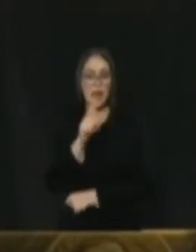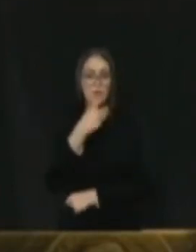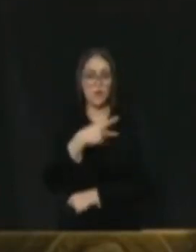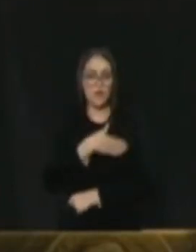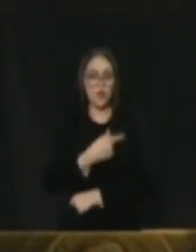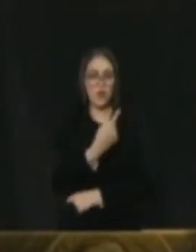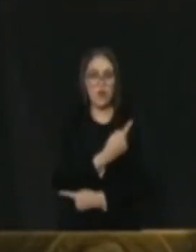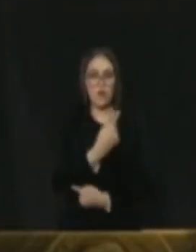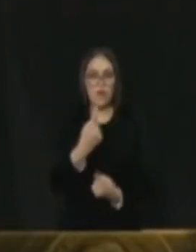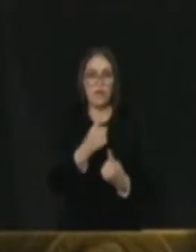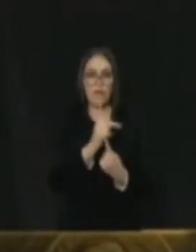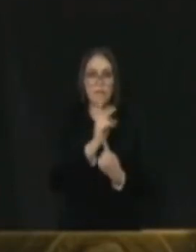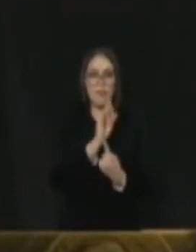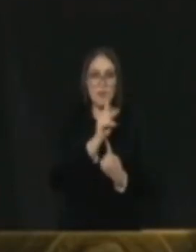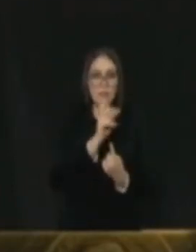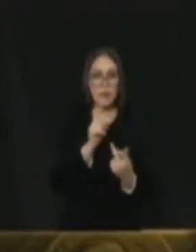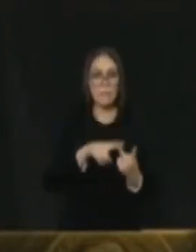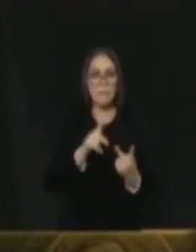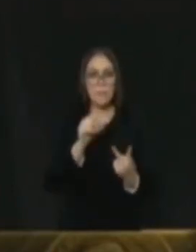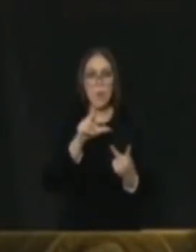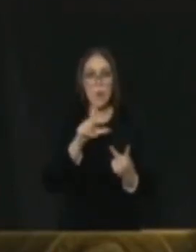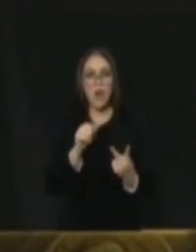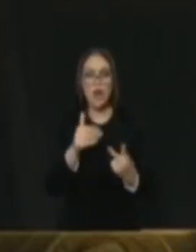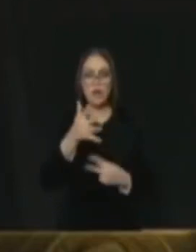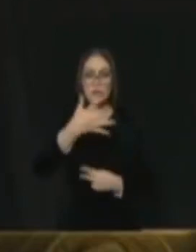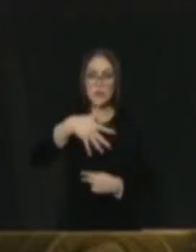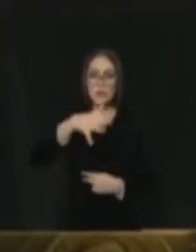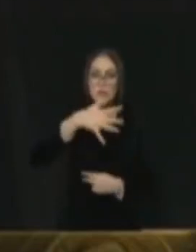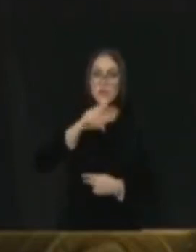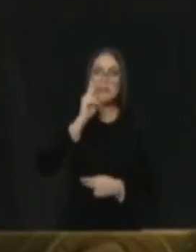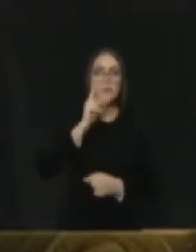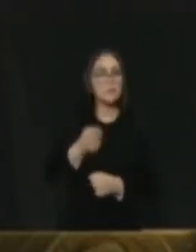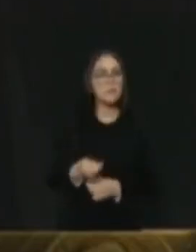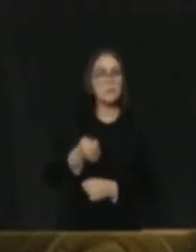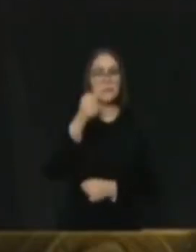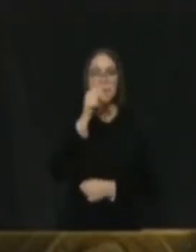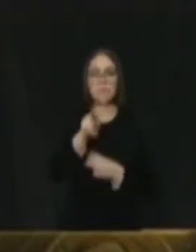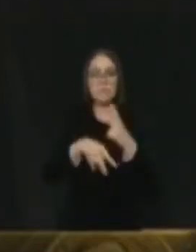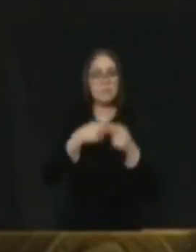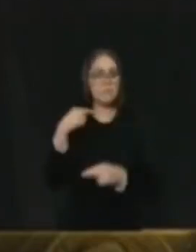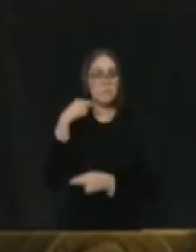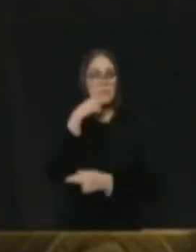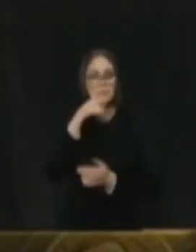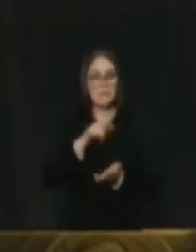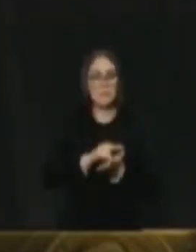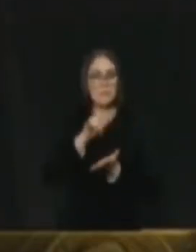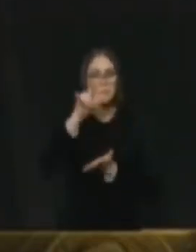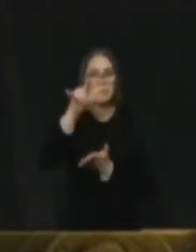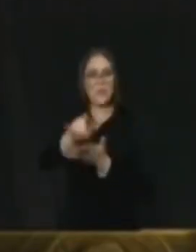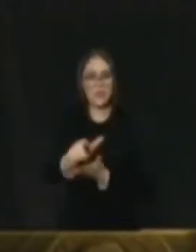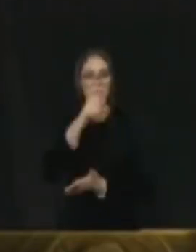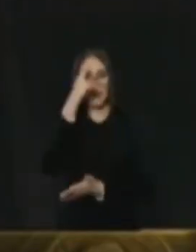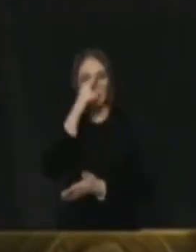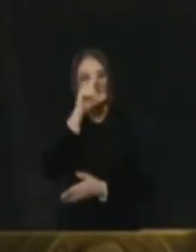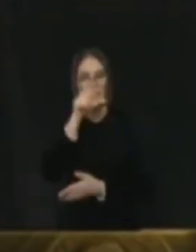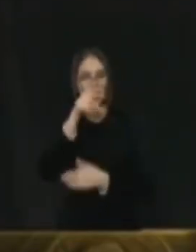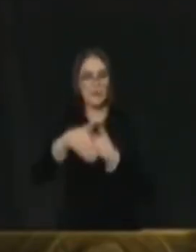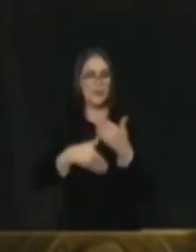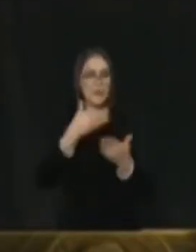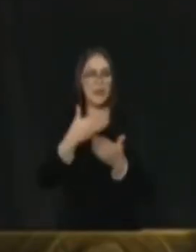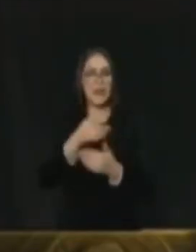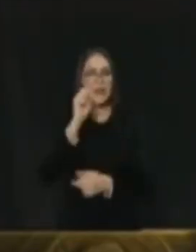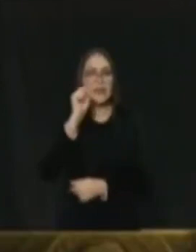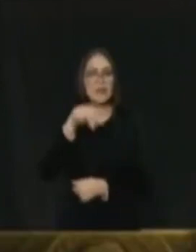Paula salieron a la búsqueda de la noticia y tomaron el primer vuelo a encontrarse en San Cristóbal de las Casas. Su